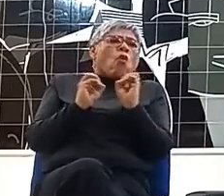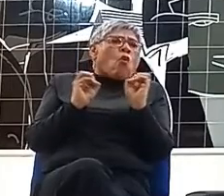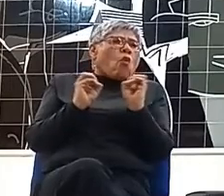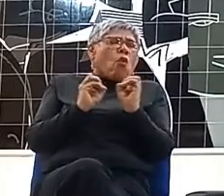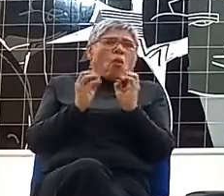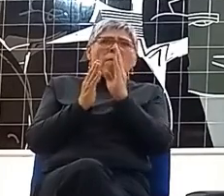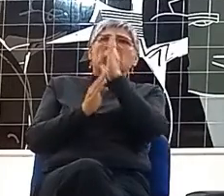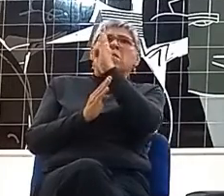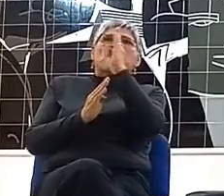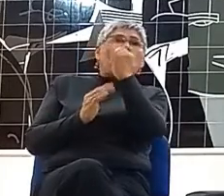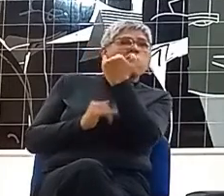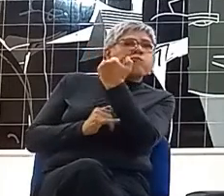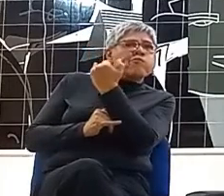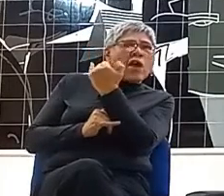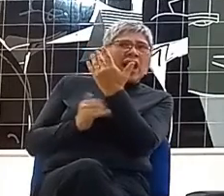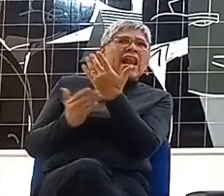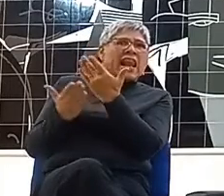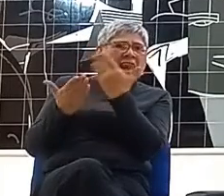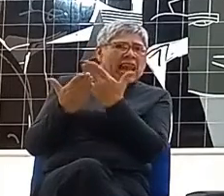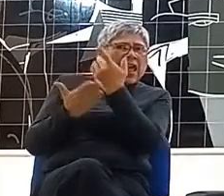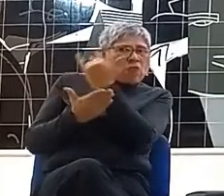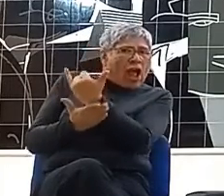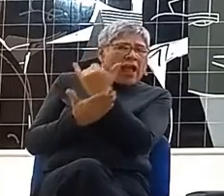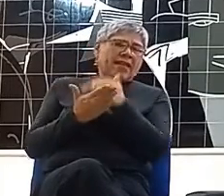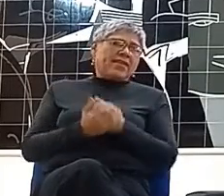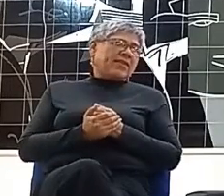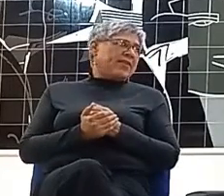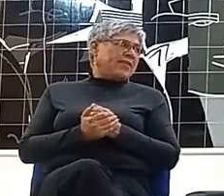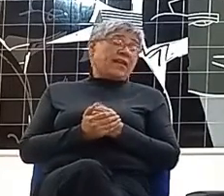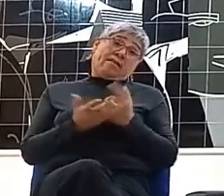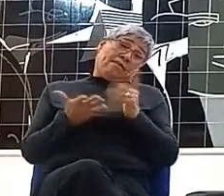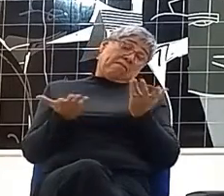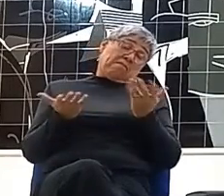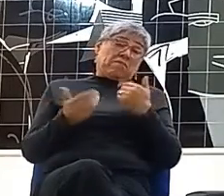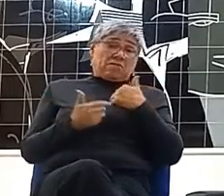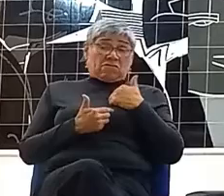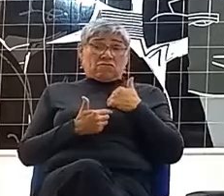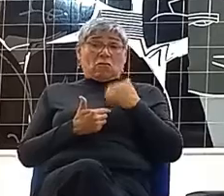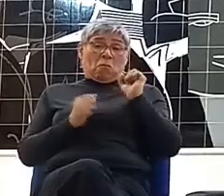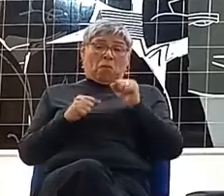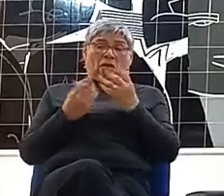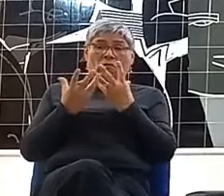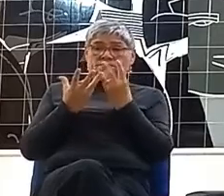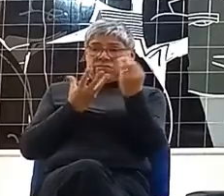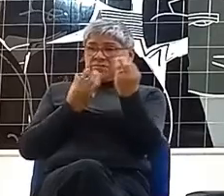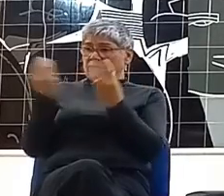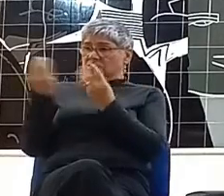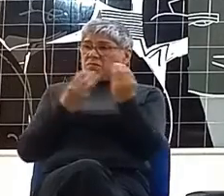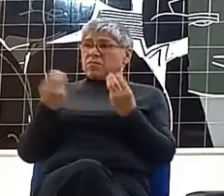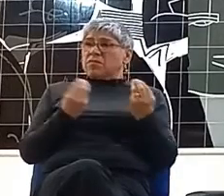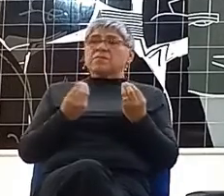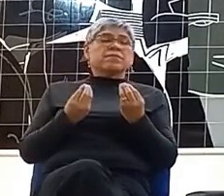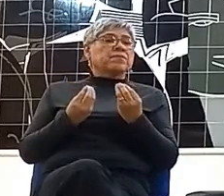biblioteca determinado libro. Entonces uno podría como clasificar, y estoy aquí como pensando ya en esa